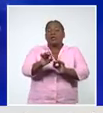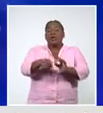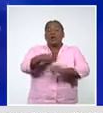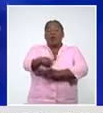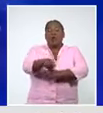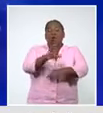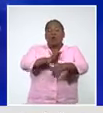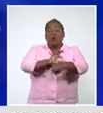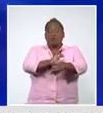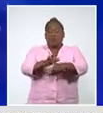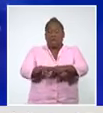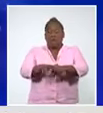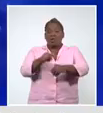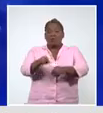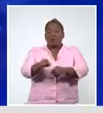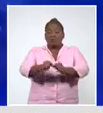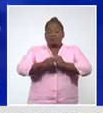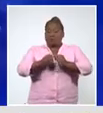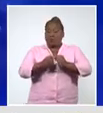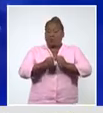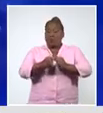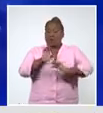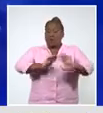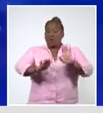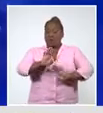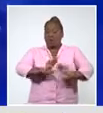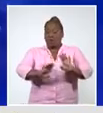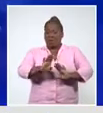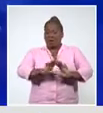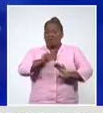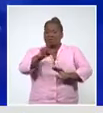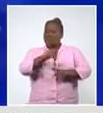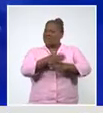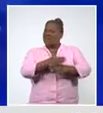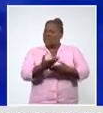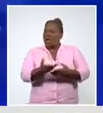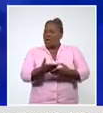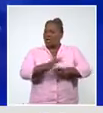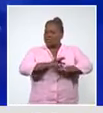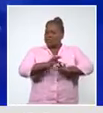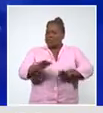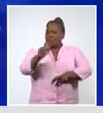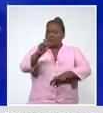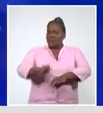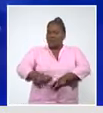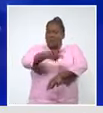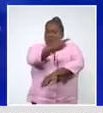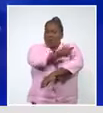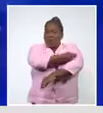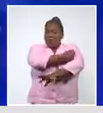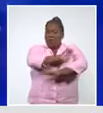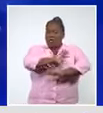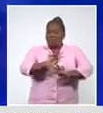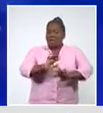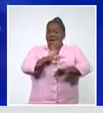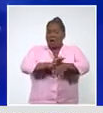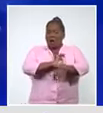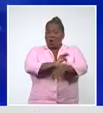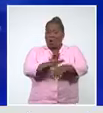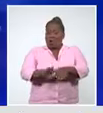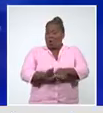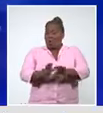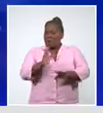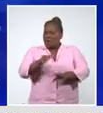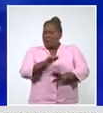la inmunidad. Esto quiere decir también que después que nos vacunemos ya no nos toca más la COVID. Pepe, tiene que ver con lo que